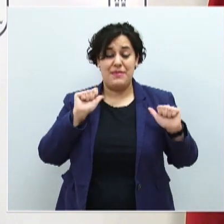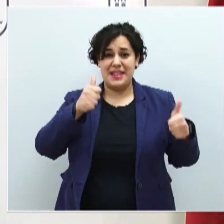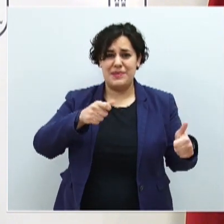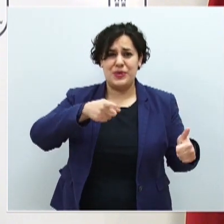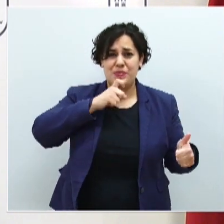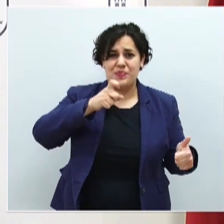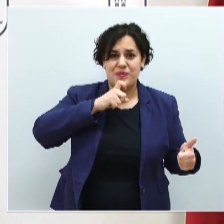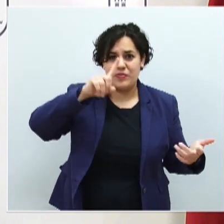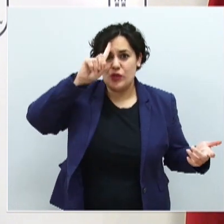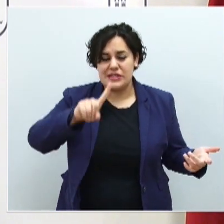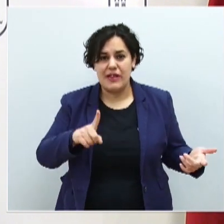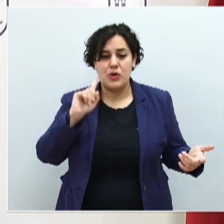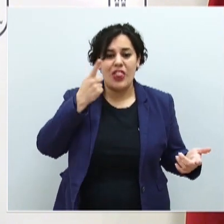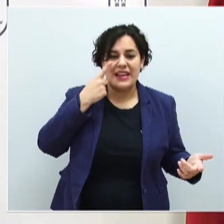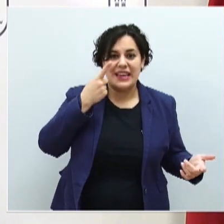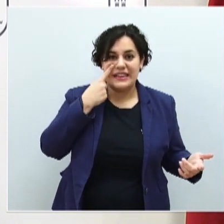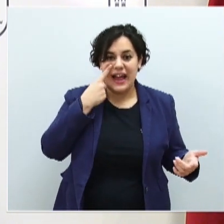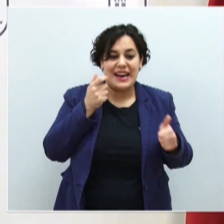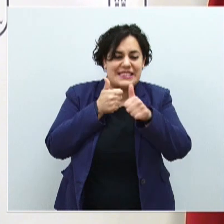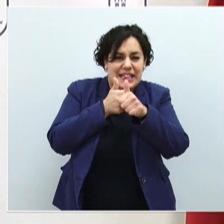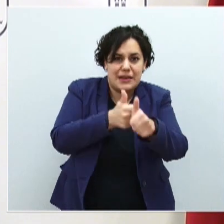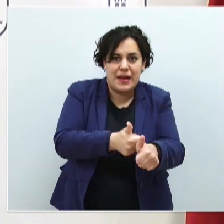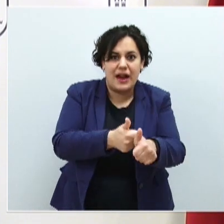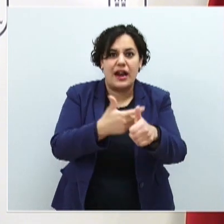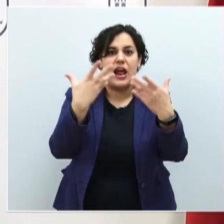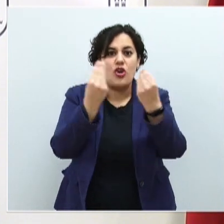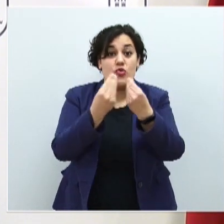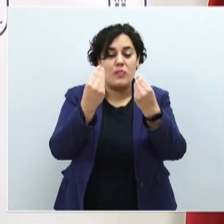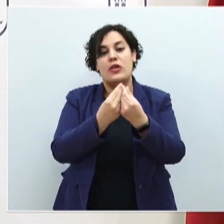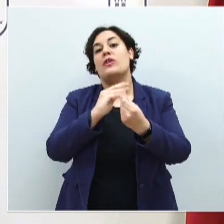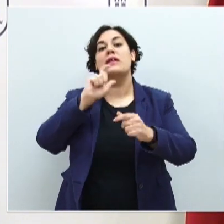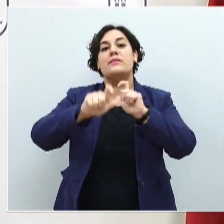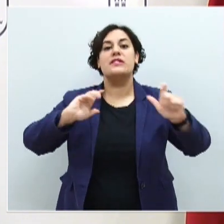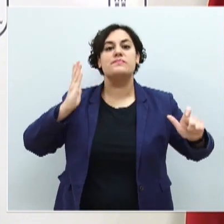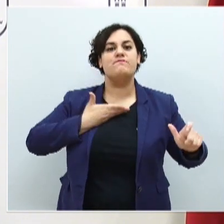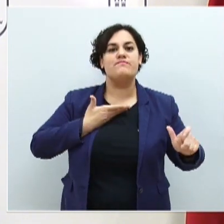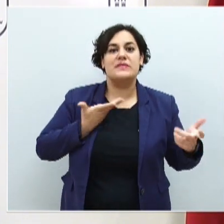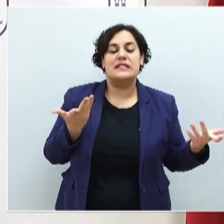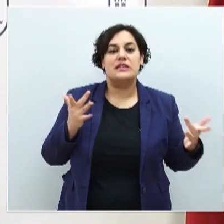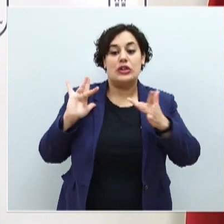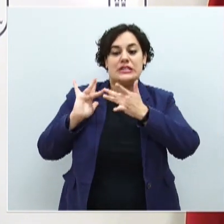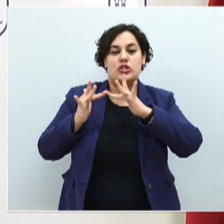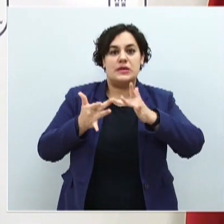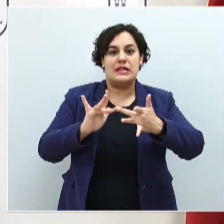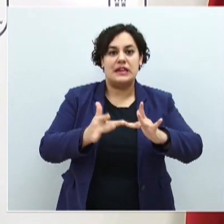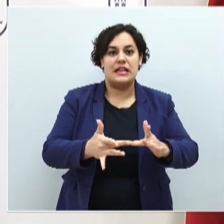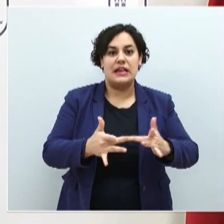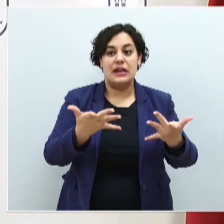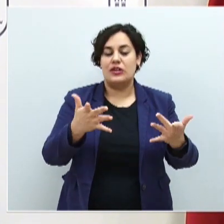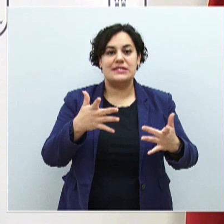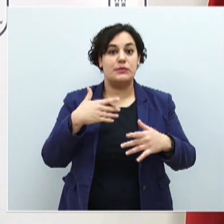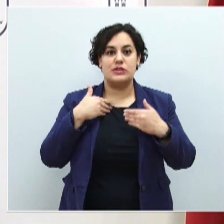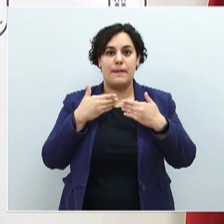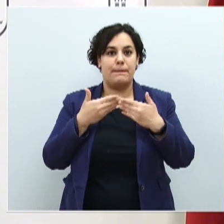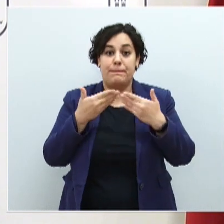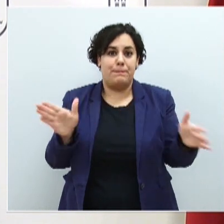tener reactivos como para detectar los casos y seguir por el número que había, lo que son las cadenas de contagio, hasta ahora, digamos, hemos perdido el control